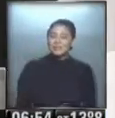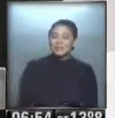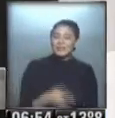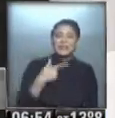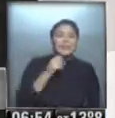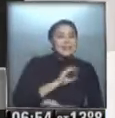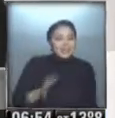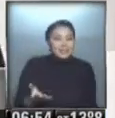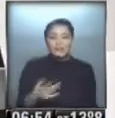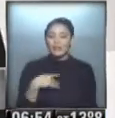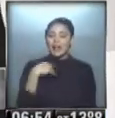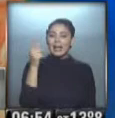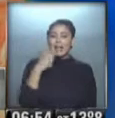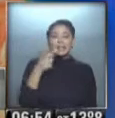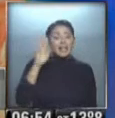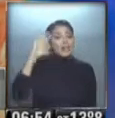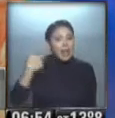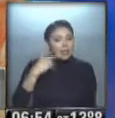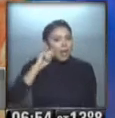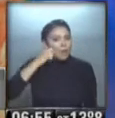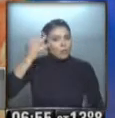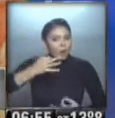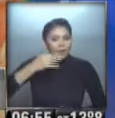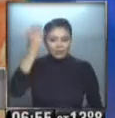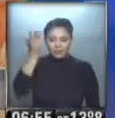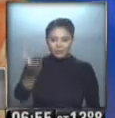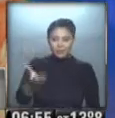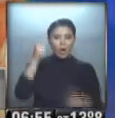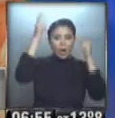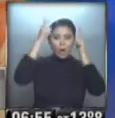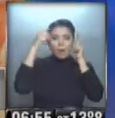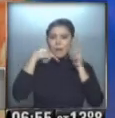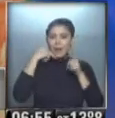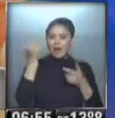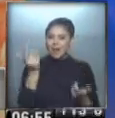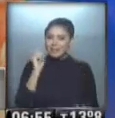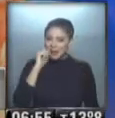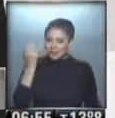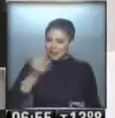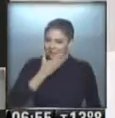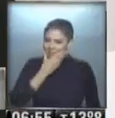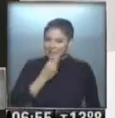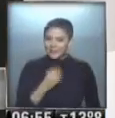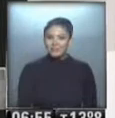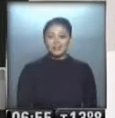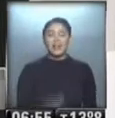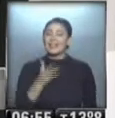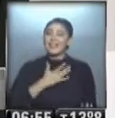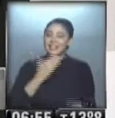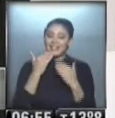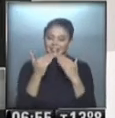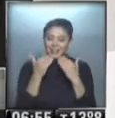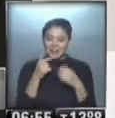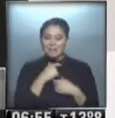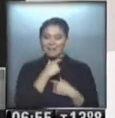Nadia, bueno, vamos. Sí, Cari. Impresionante el aspecto de hoy del el príncipe. Look, ¿no? Pero, sí, por favor. Ay, bueno, fíjate la corbata, también.